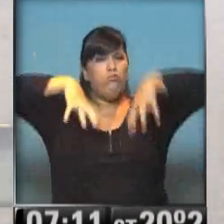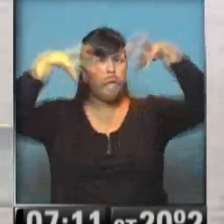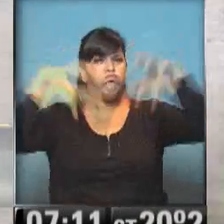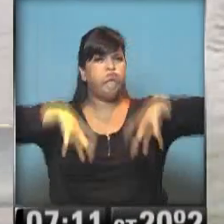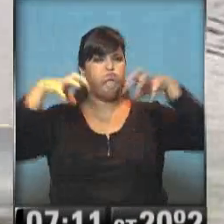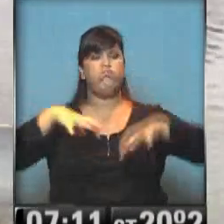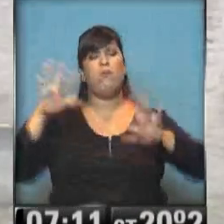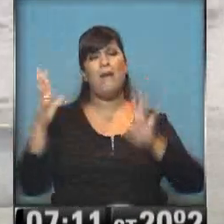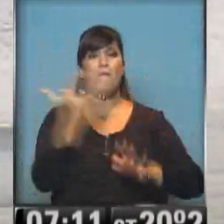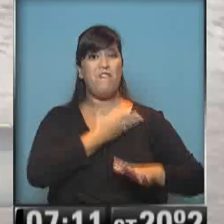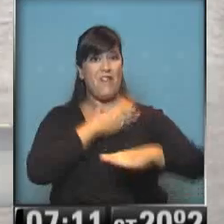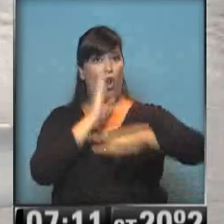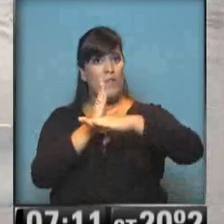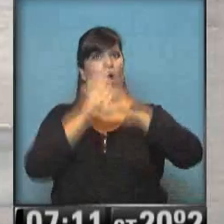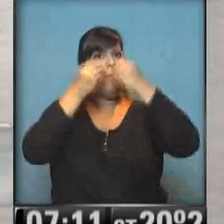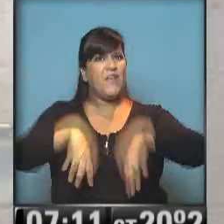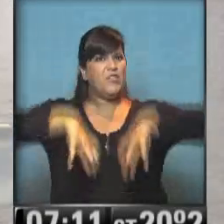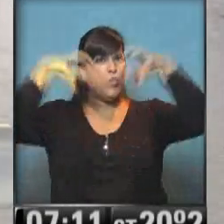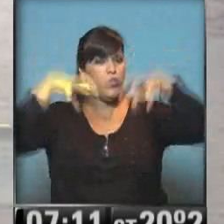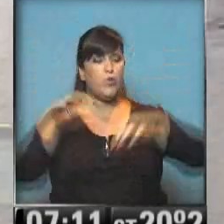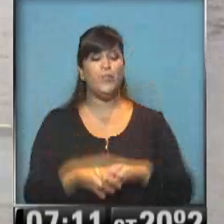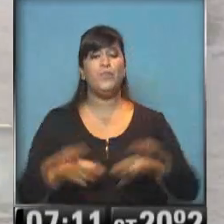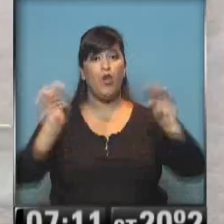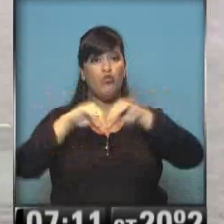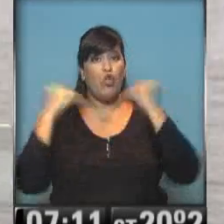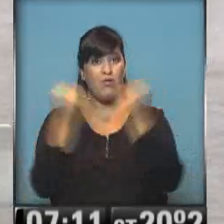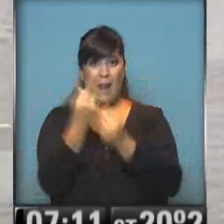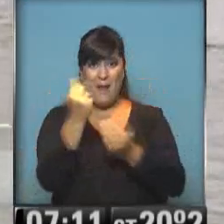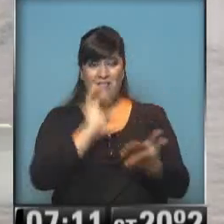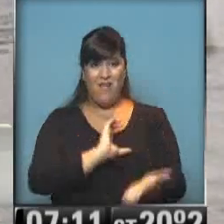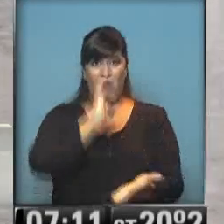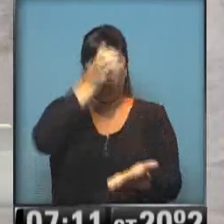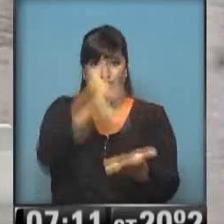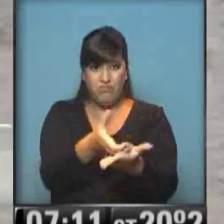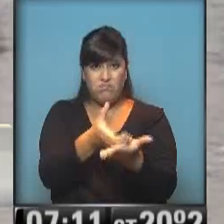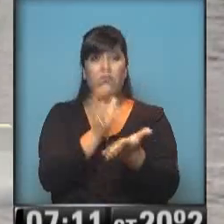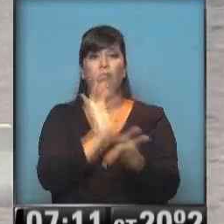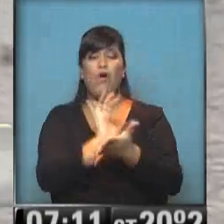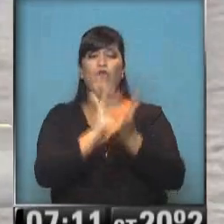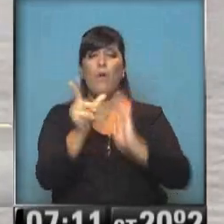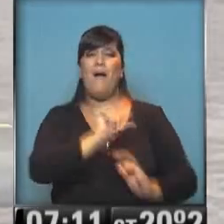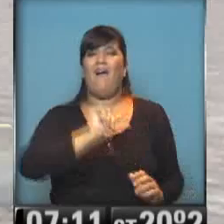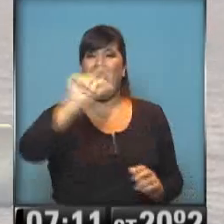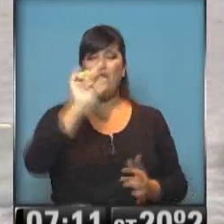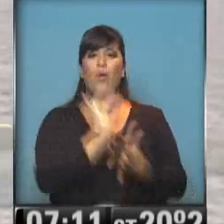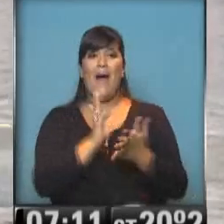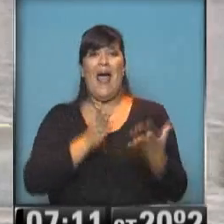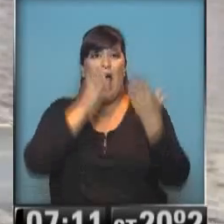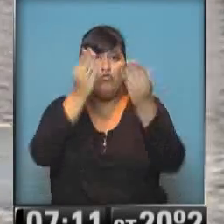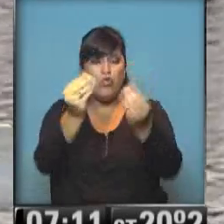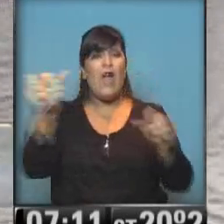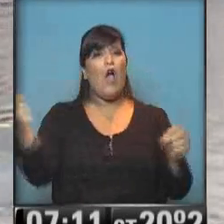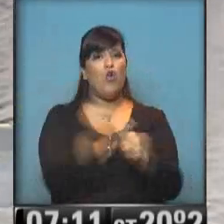mediados de febrero. A ver, este monto que se traduce en un crédito, en ayuda, se